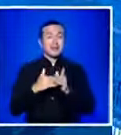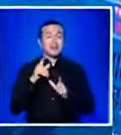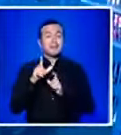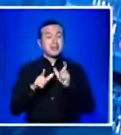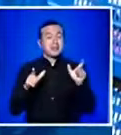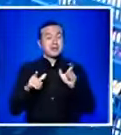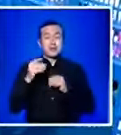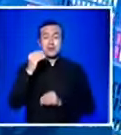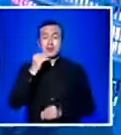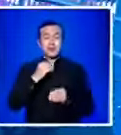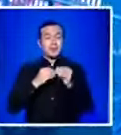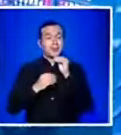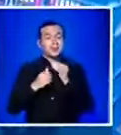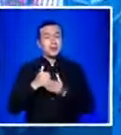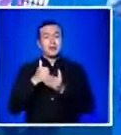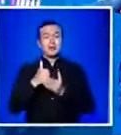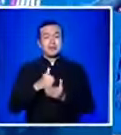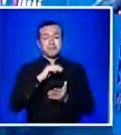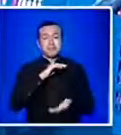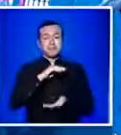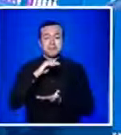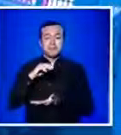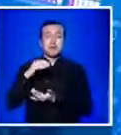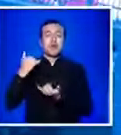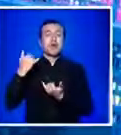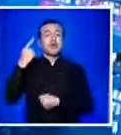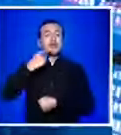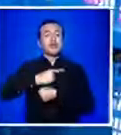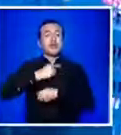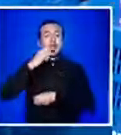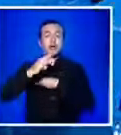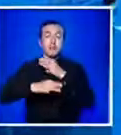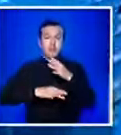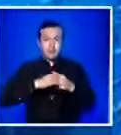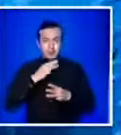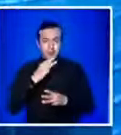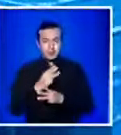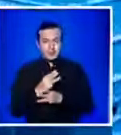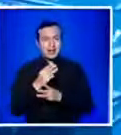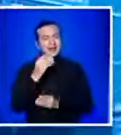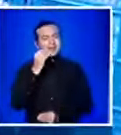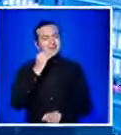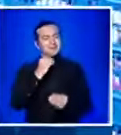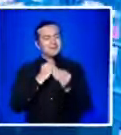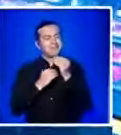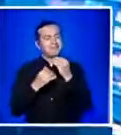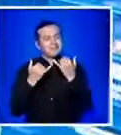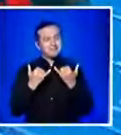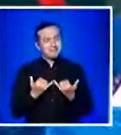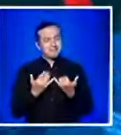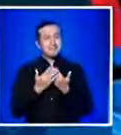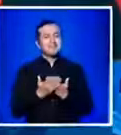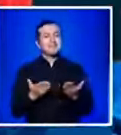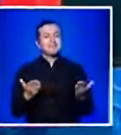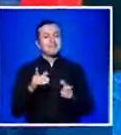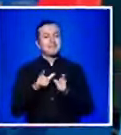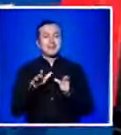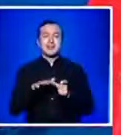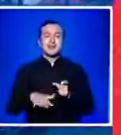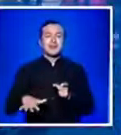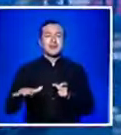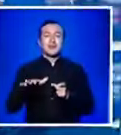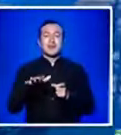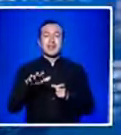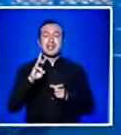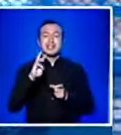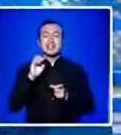llega este alimento desde acá. Hoy es el Día Mundial de la Alimentación y pues esta es una manera de cómo los vecinos de 60 y